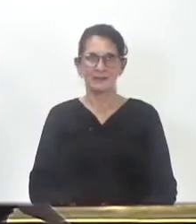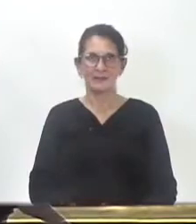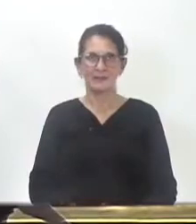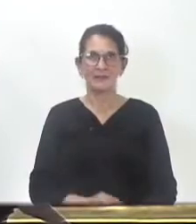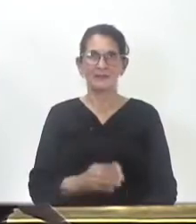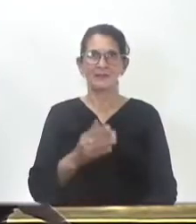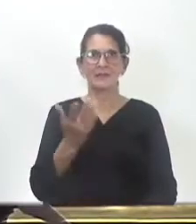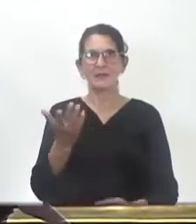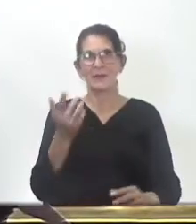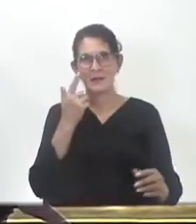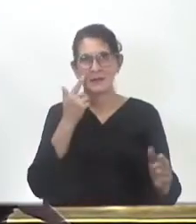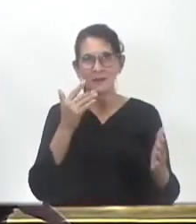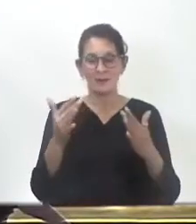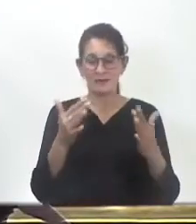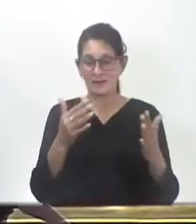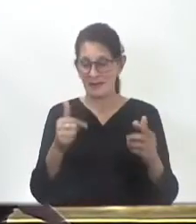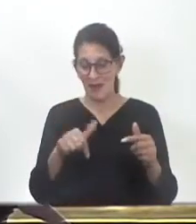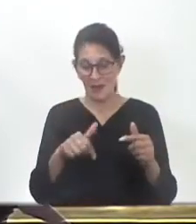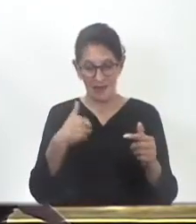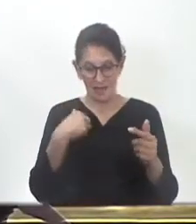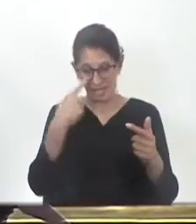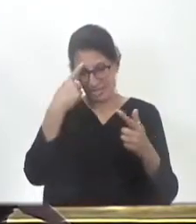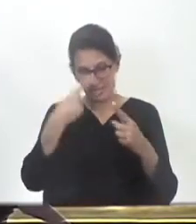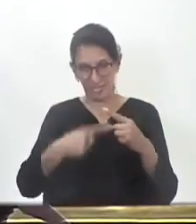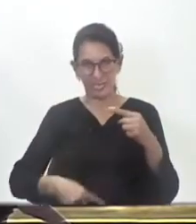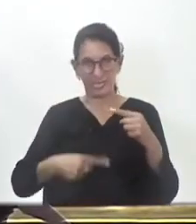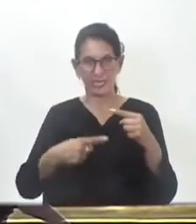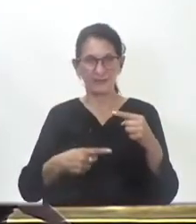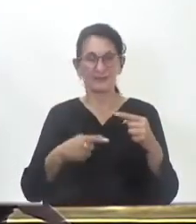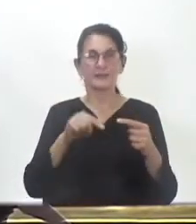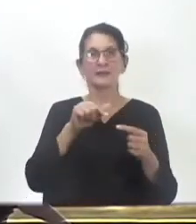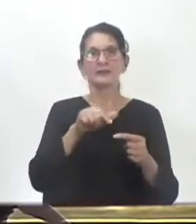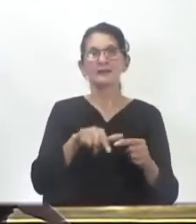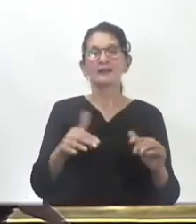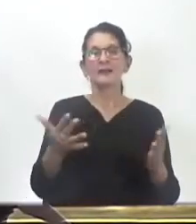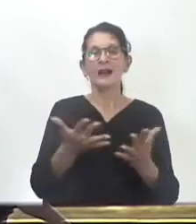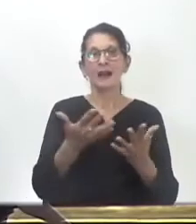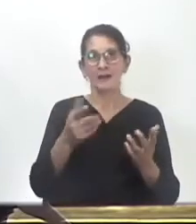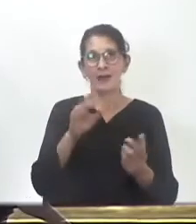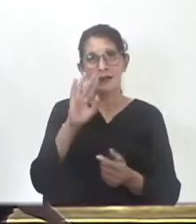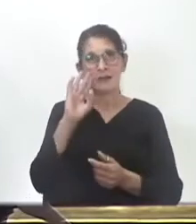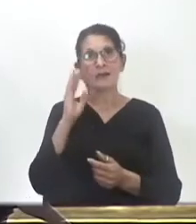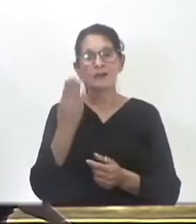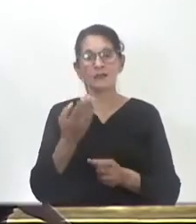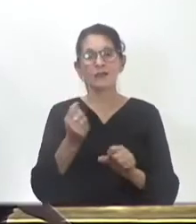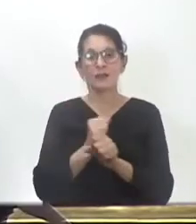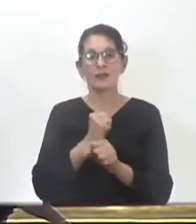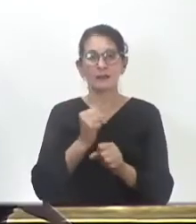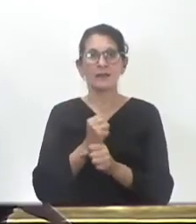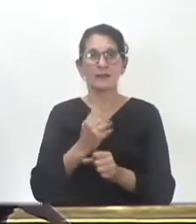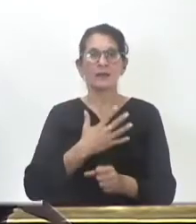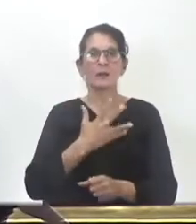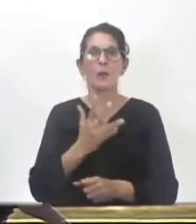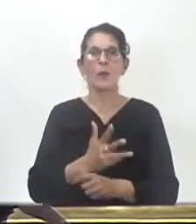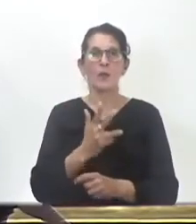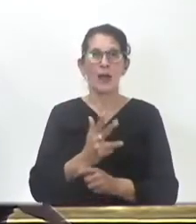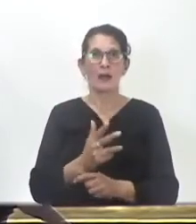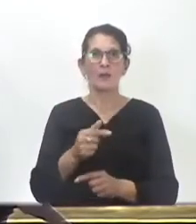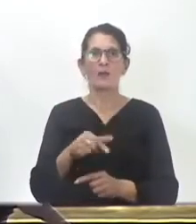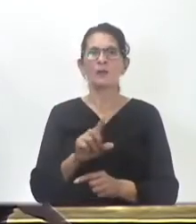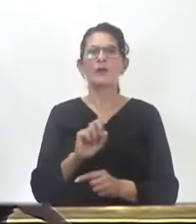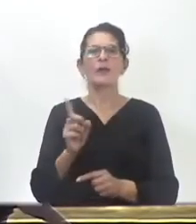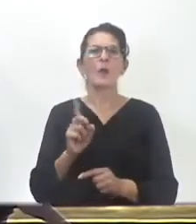Como veníamos más o menos, me perdí un poco el hilo. Pero la verdad que hay que reconocer el trabajo humano que hay dentro del sistema. Porque no es